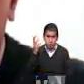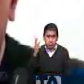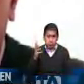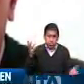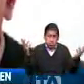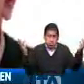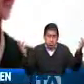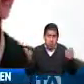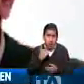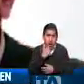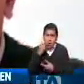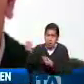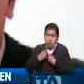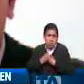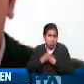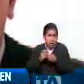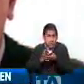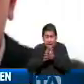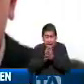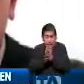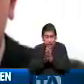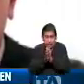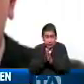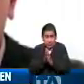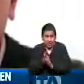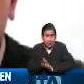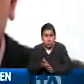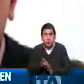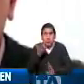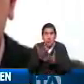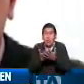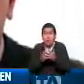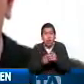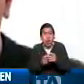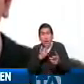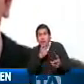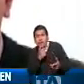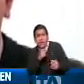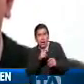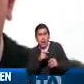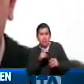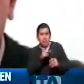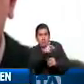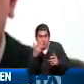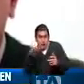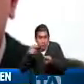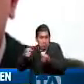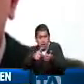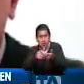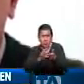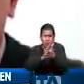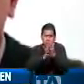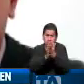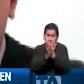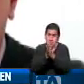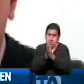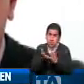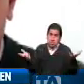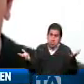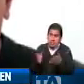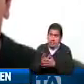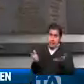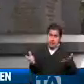ningún tipo de información en que en algún centro de atención pública se haya cancelado